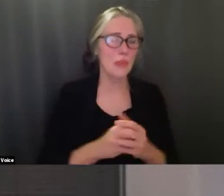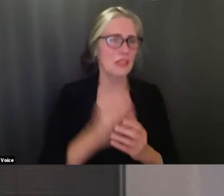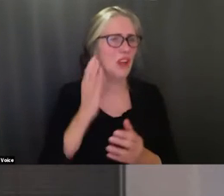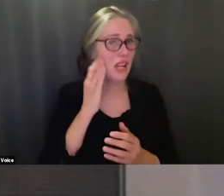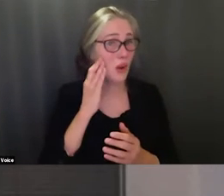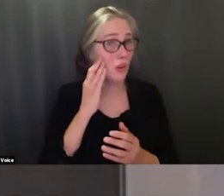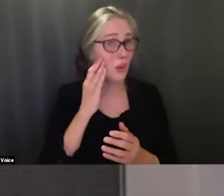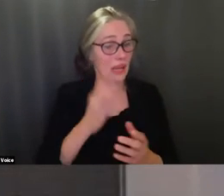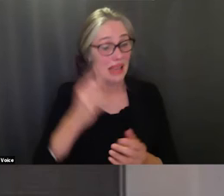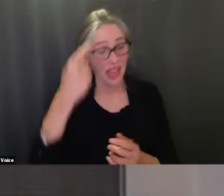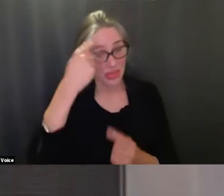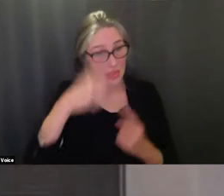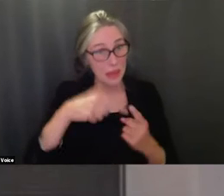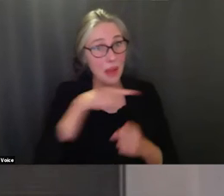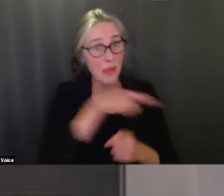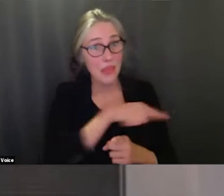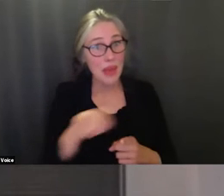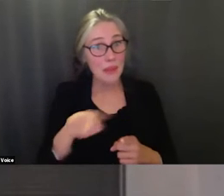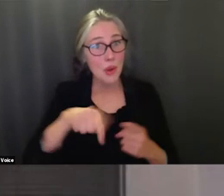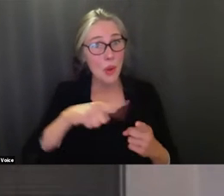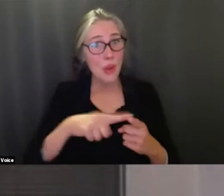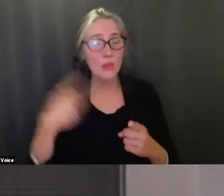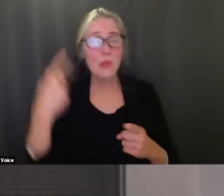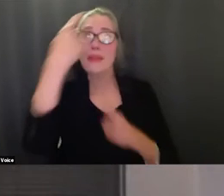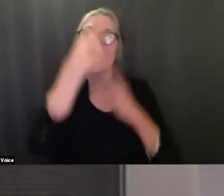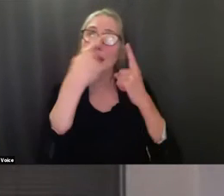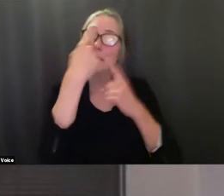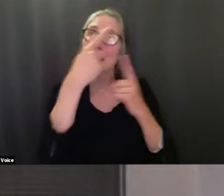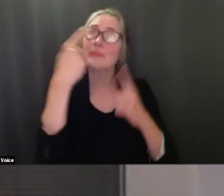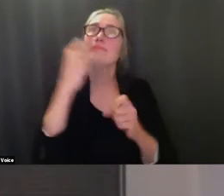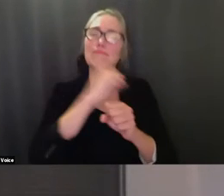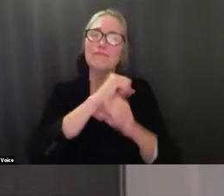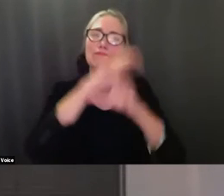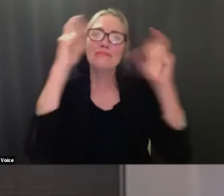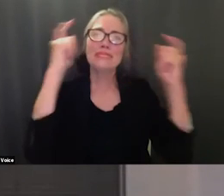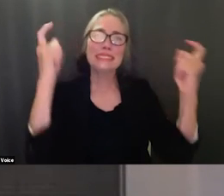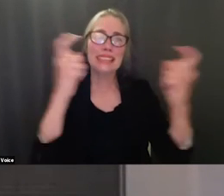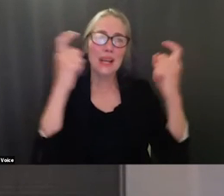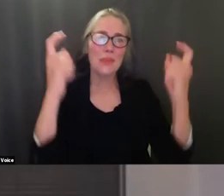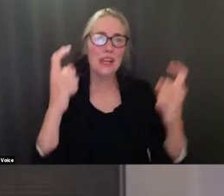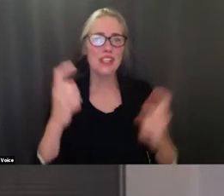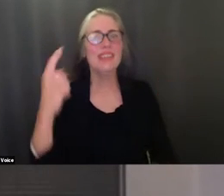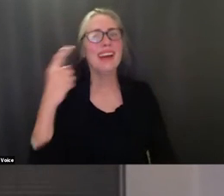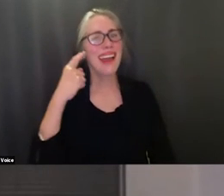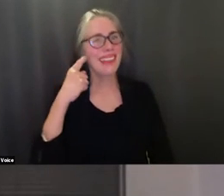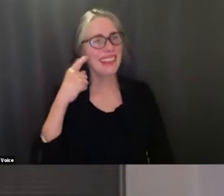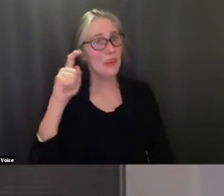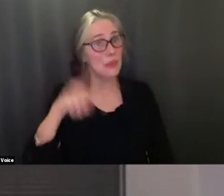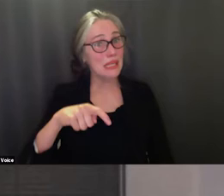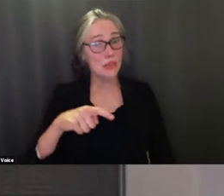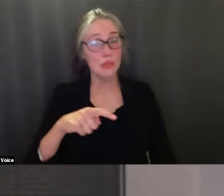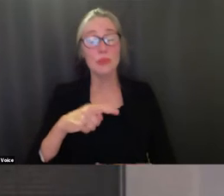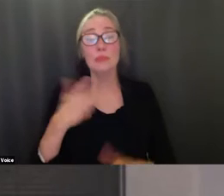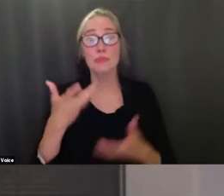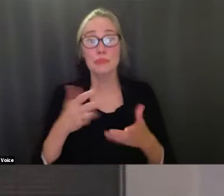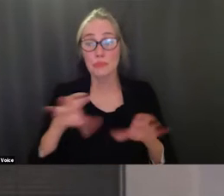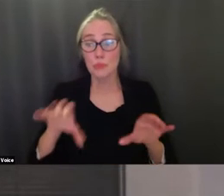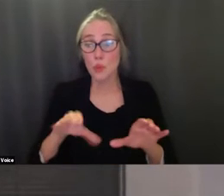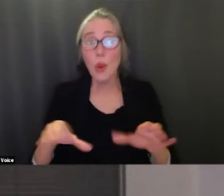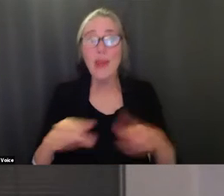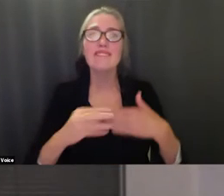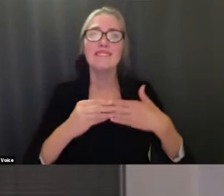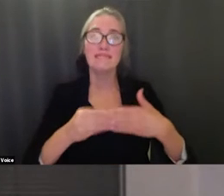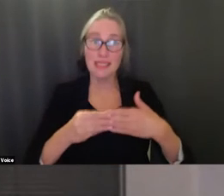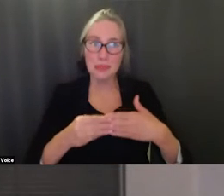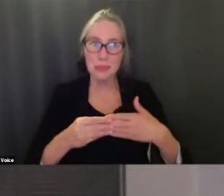a los niños en la mente, especialmente cuando pensamos en celebraciones. Y voy a terminar diciendo que espero que podamos continuar siendo creativos